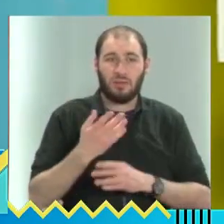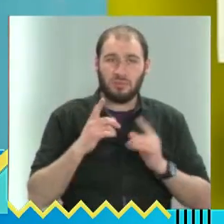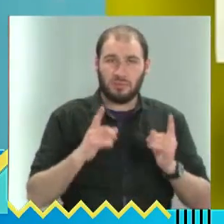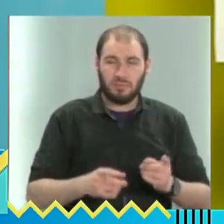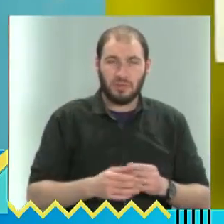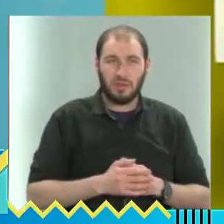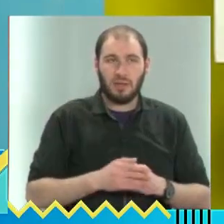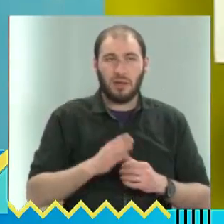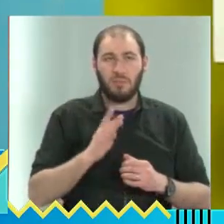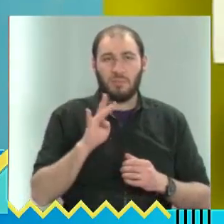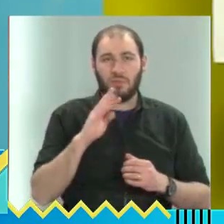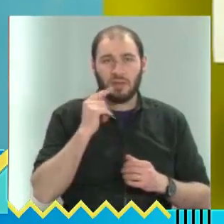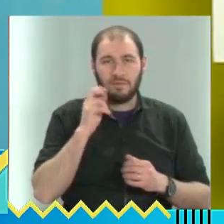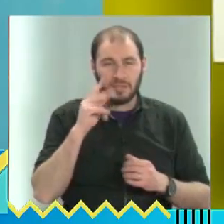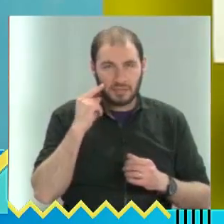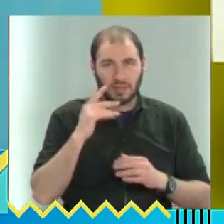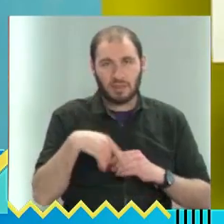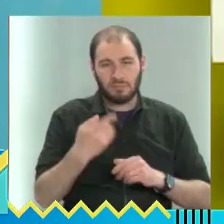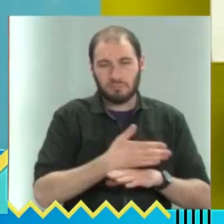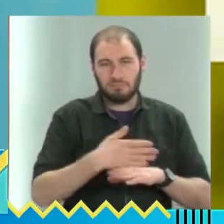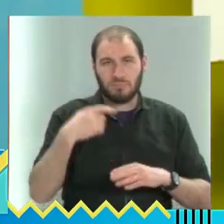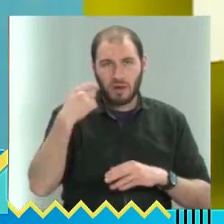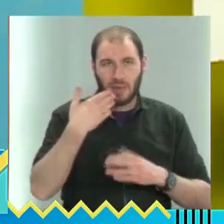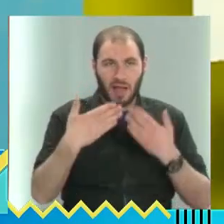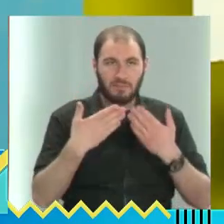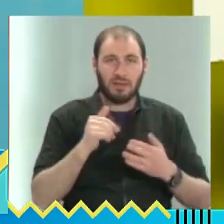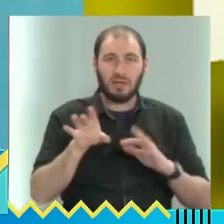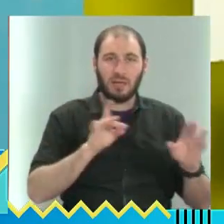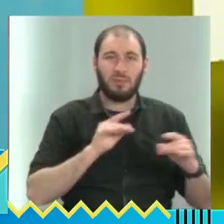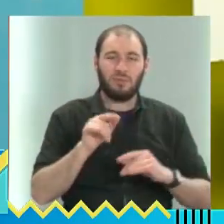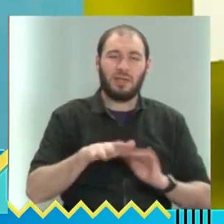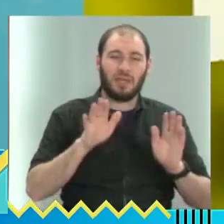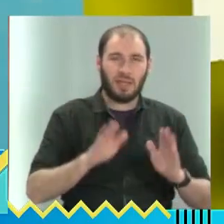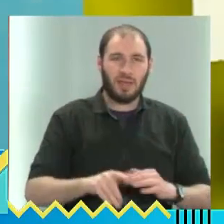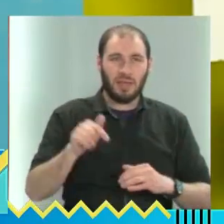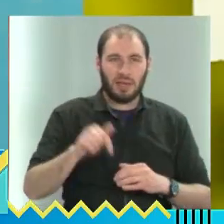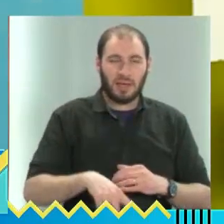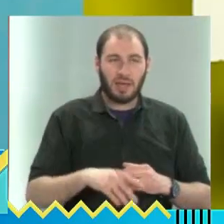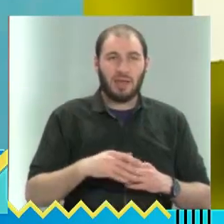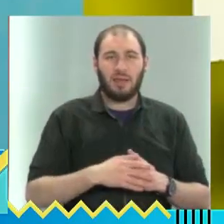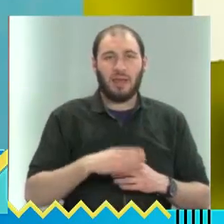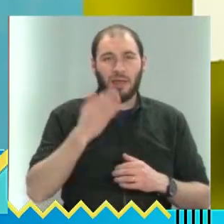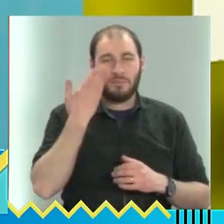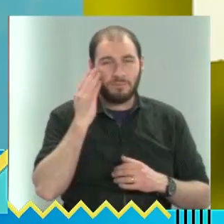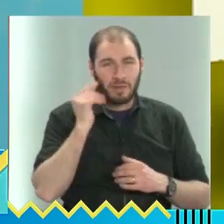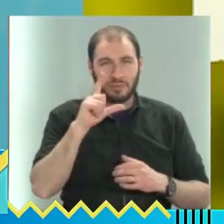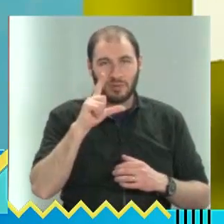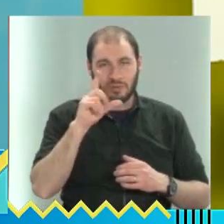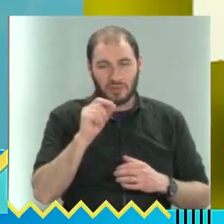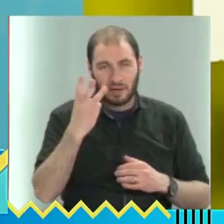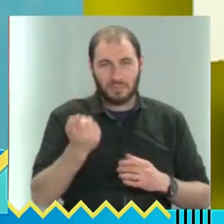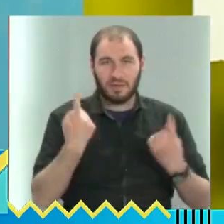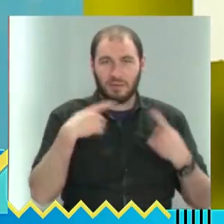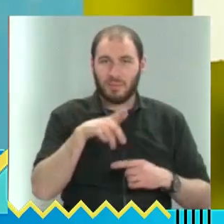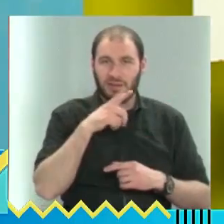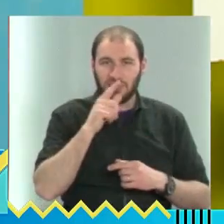también, Brugiavini, nombres que vamos a ir diciendo a lo largo del programa. Los voy a invitar a que se queden con nosotros a través de nuestras redes sociales. Estamos en Facebook y en